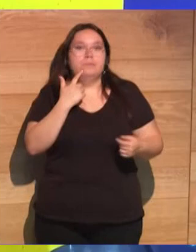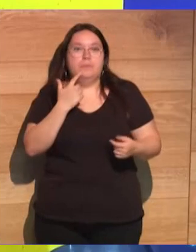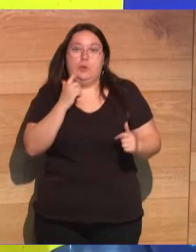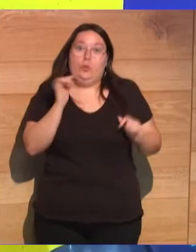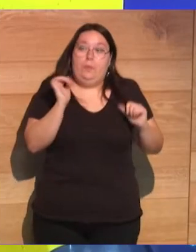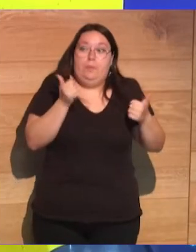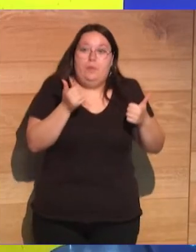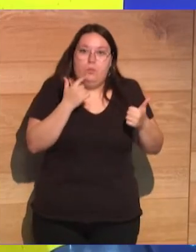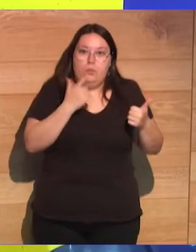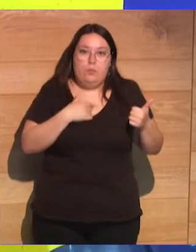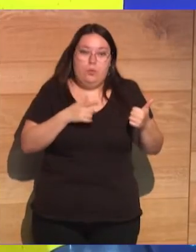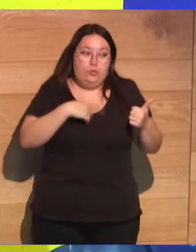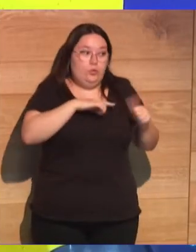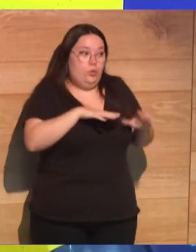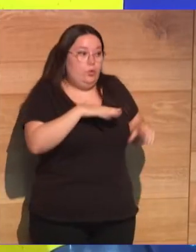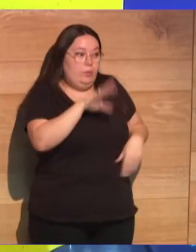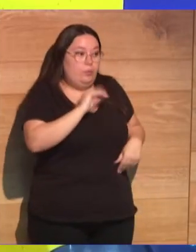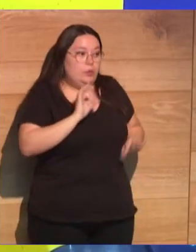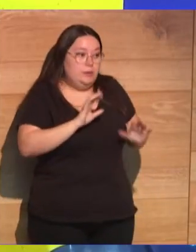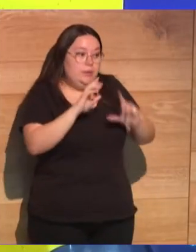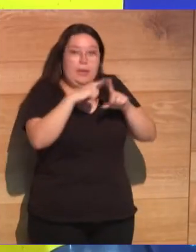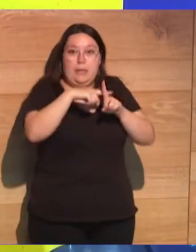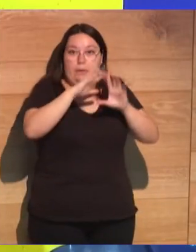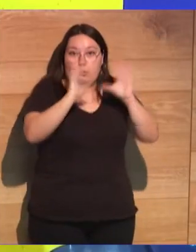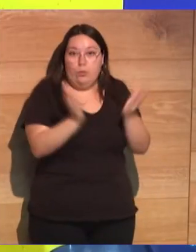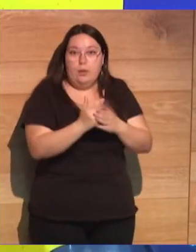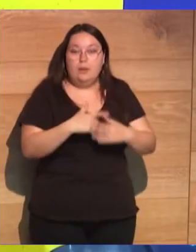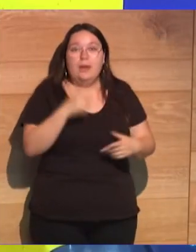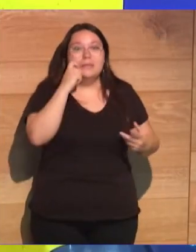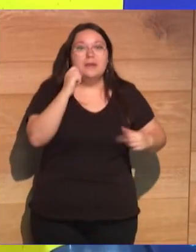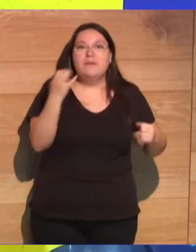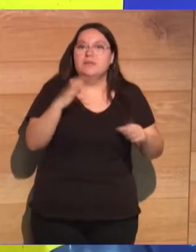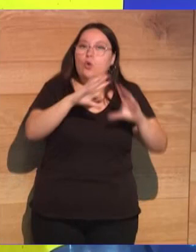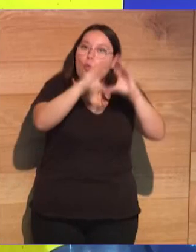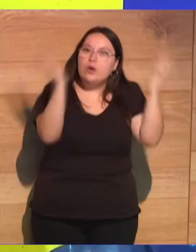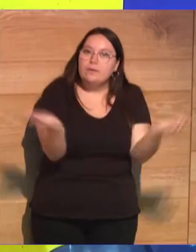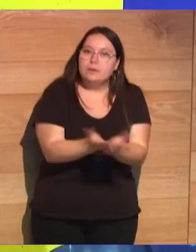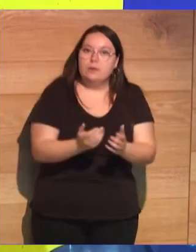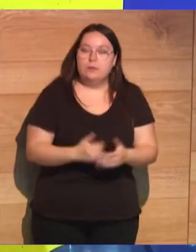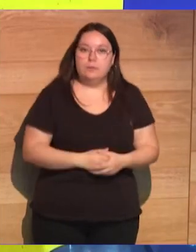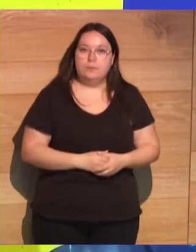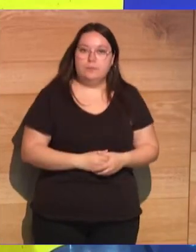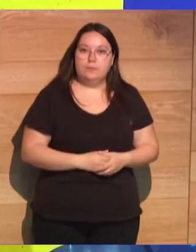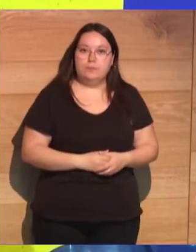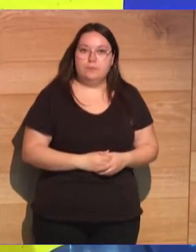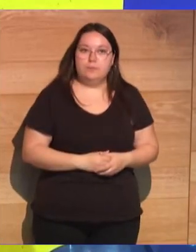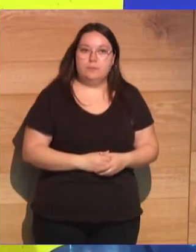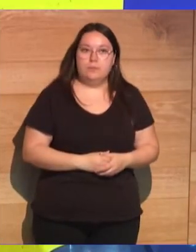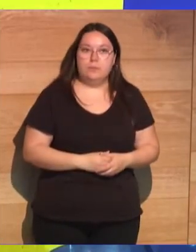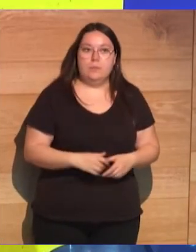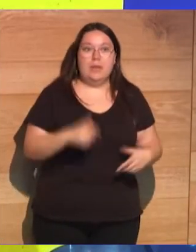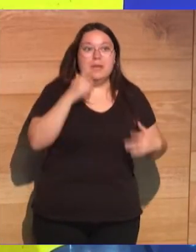así lo asumimos, me refiero a nivel mundial, ¿no? Se dijo, la sanidad tiene que ser universal. No puede ser que haya